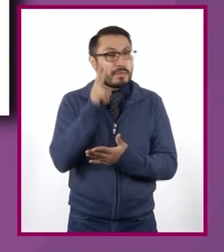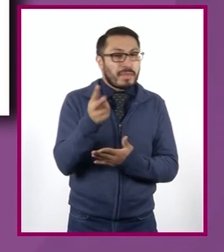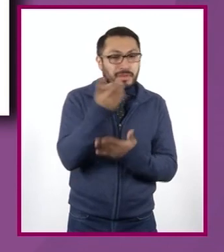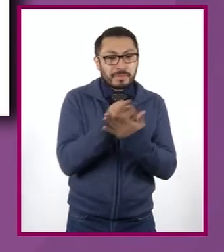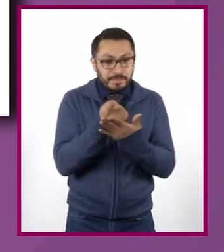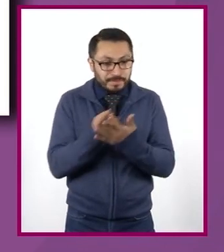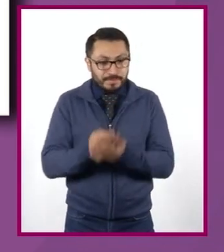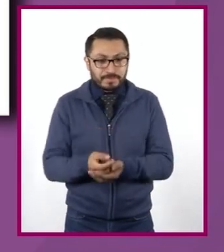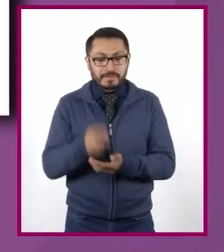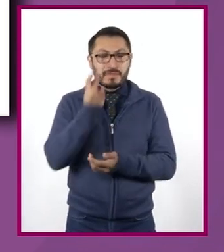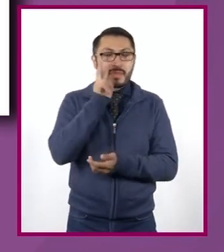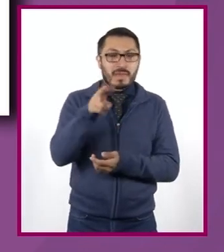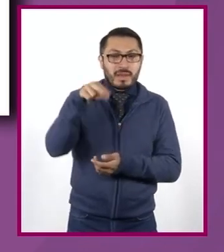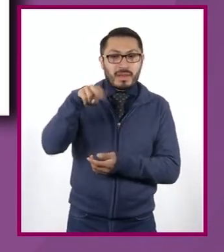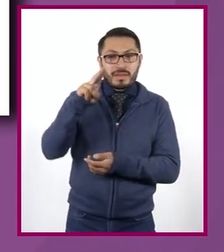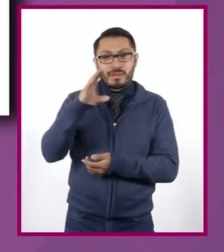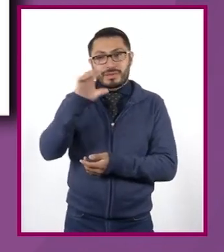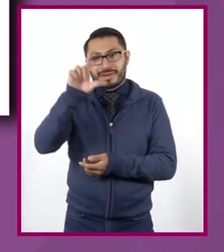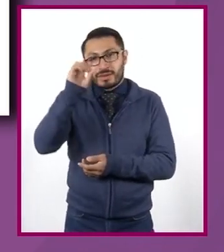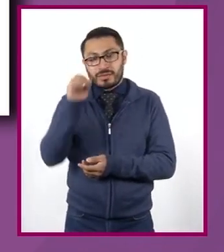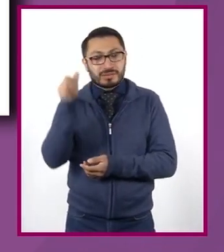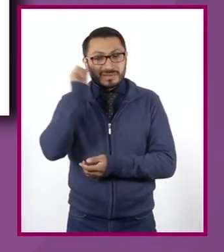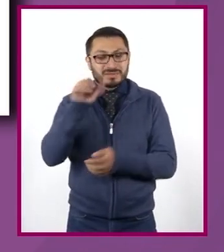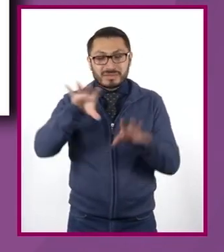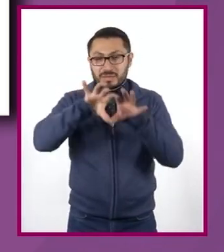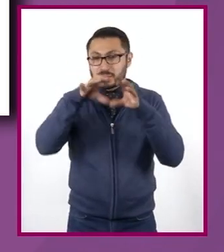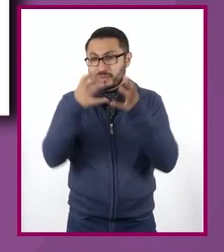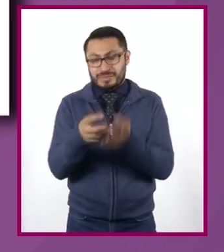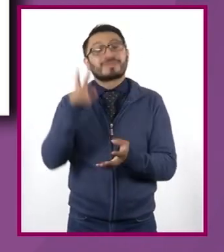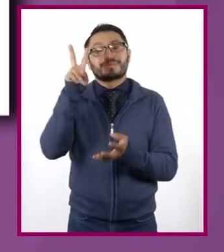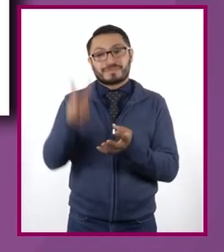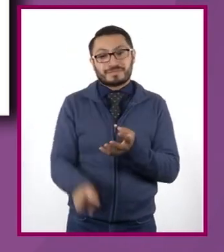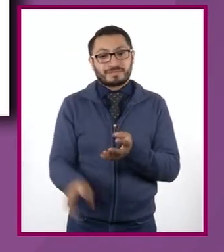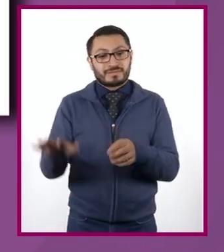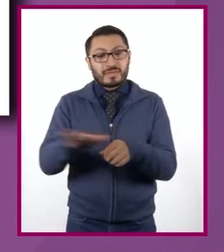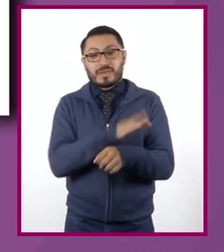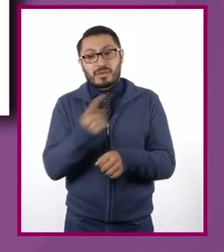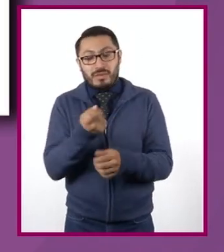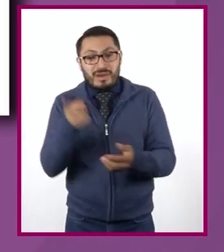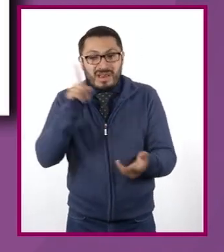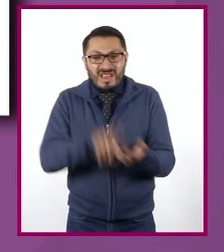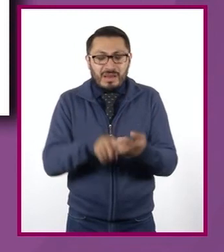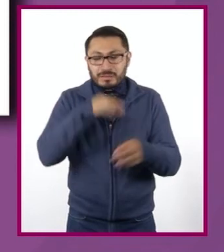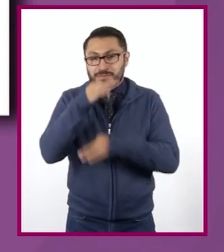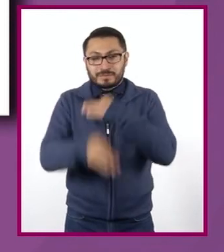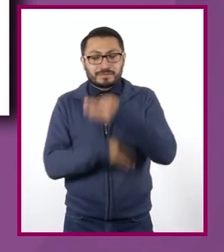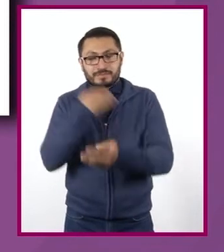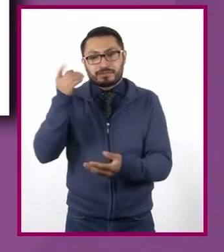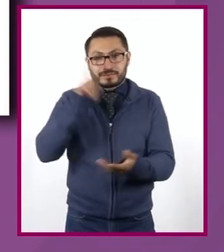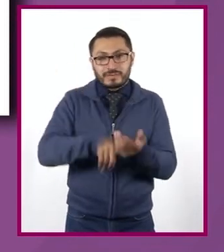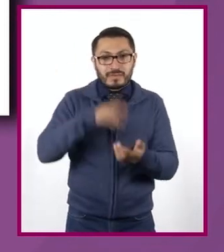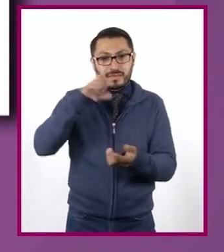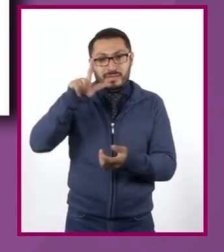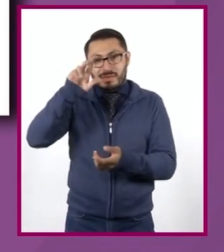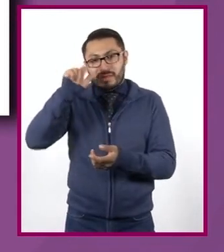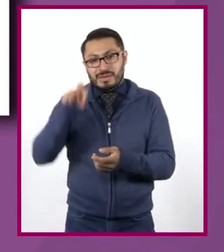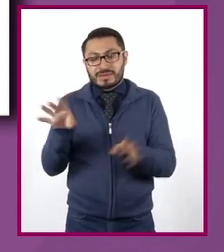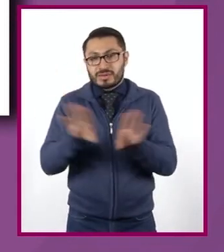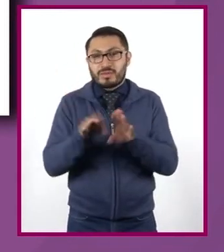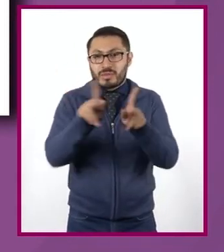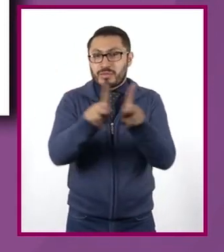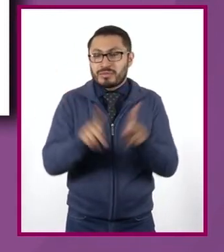Si se fijan, el núcleo siempre es redondo. Eso es cierto, porque el núcleo en todas las células es como la plaza